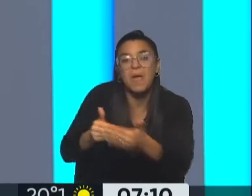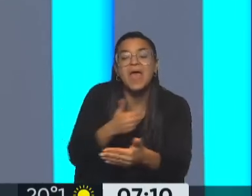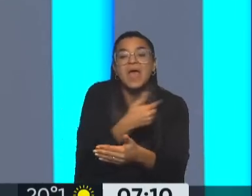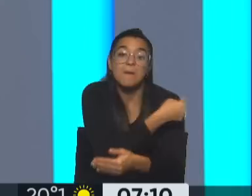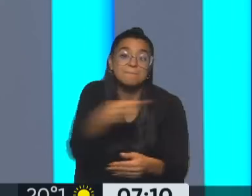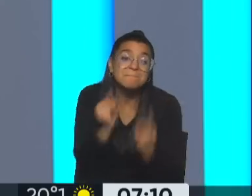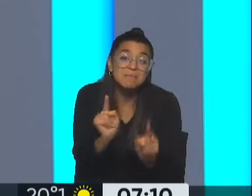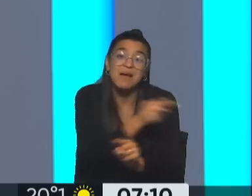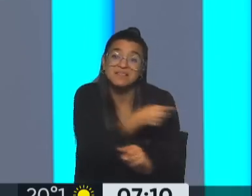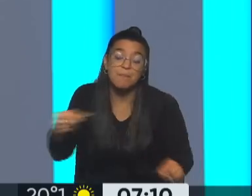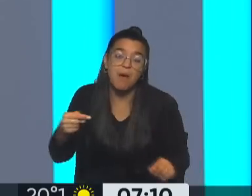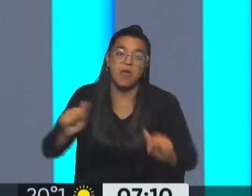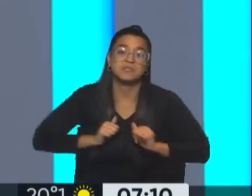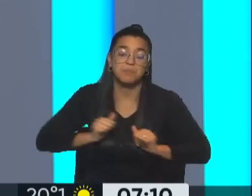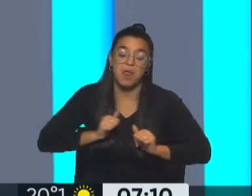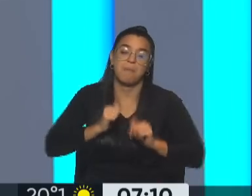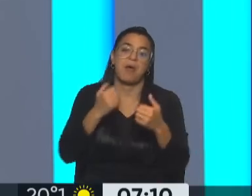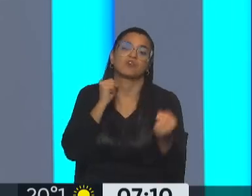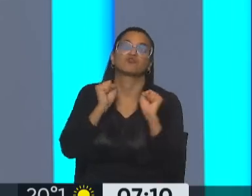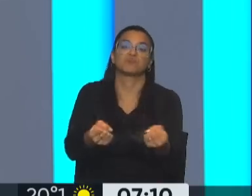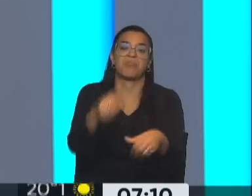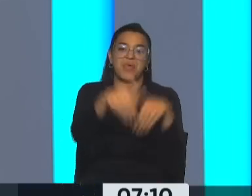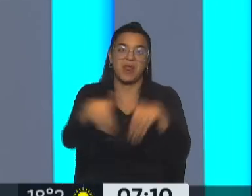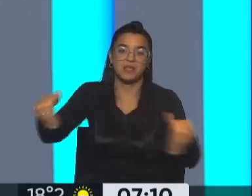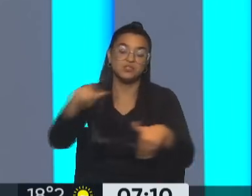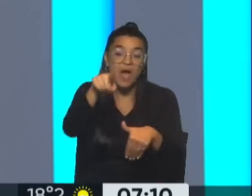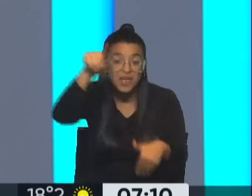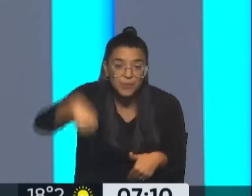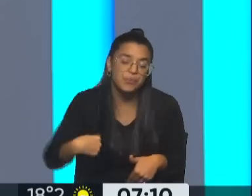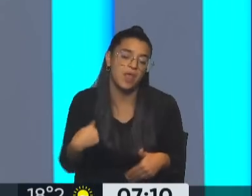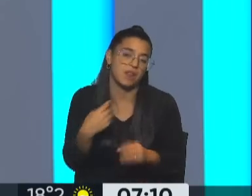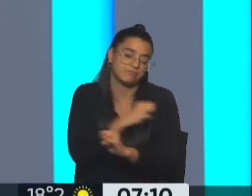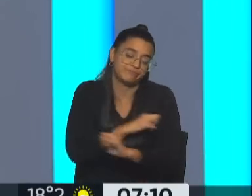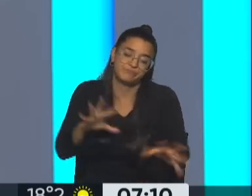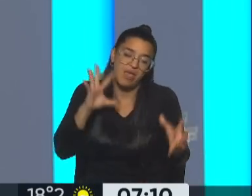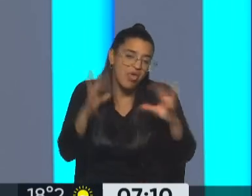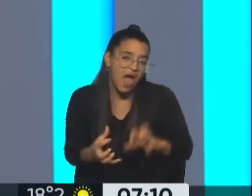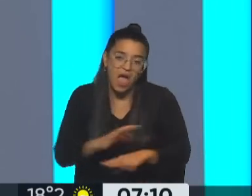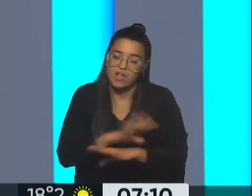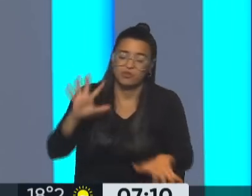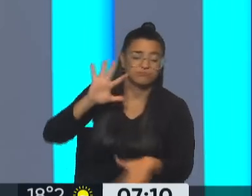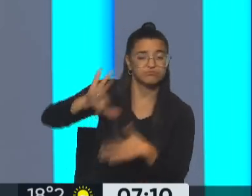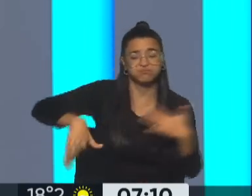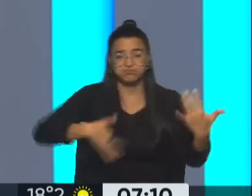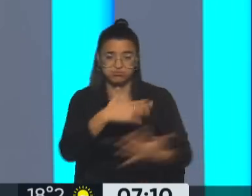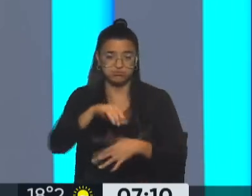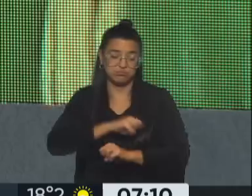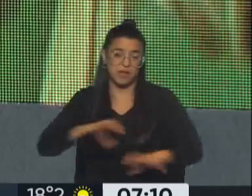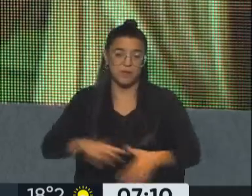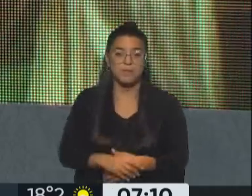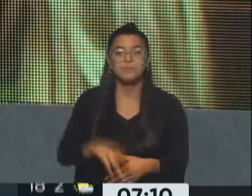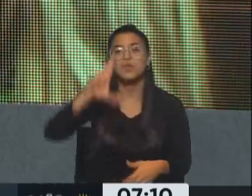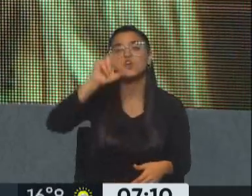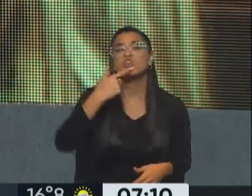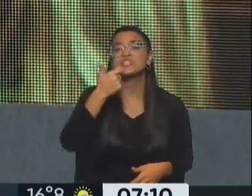se iban a realizar las elecciones, para suspender las elecciones. Esto causa, evidentemente, un daño y un desbarajuste institucional. Y